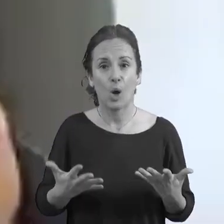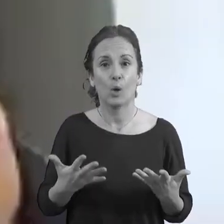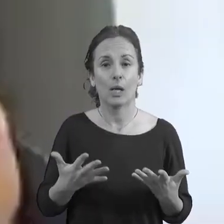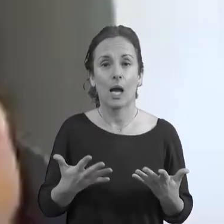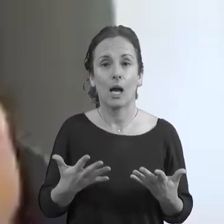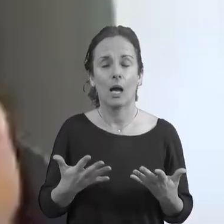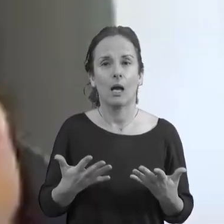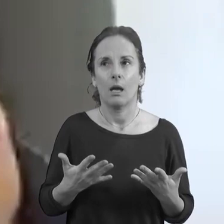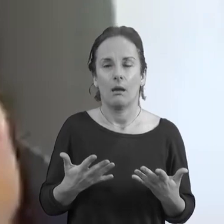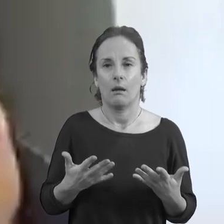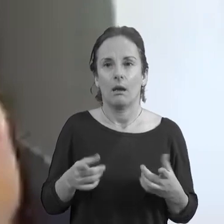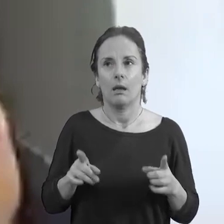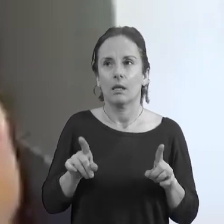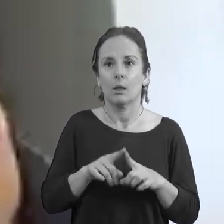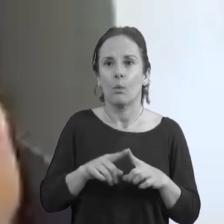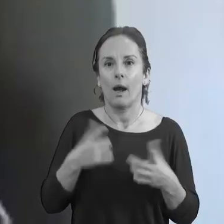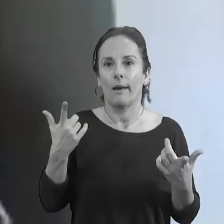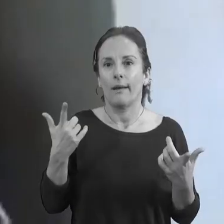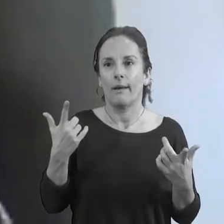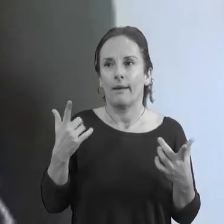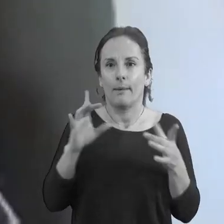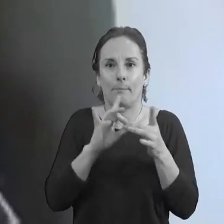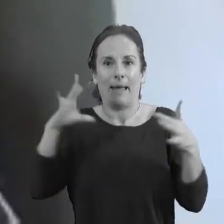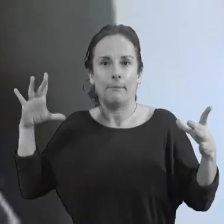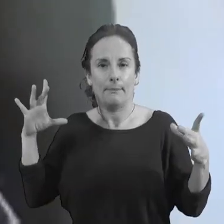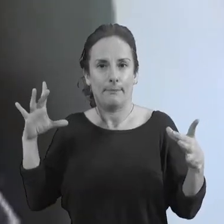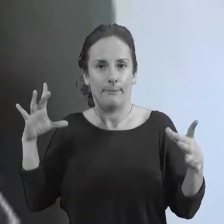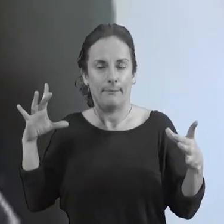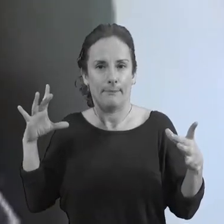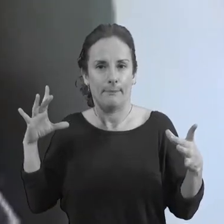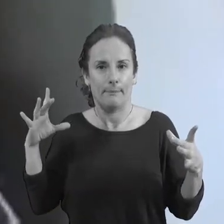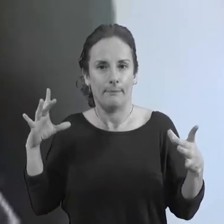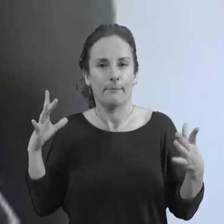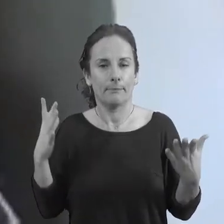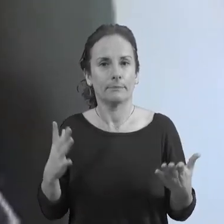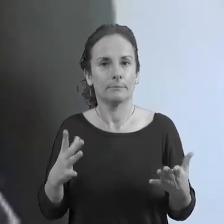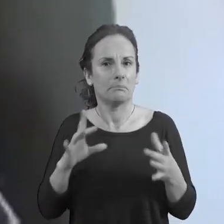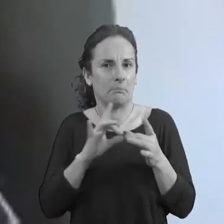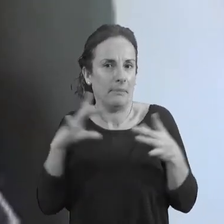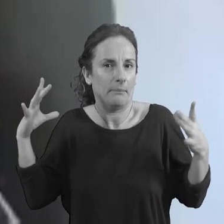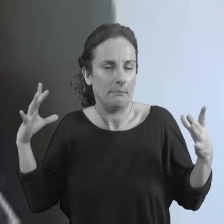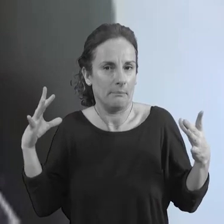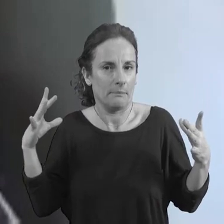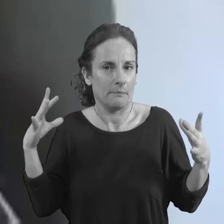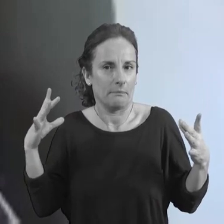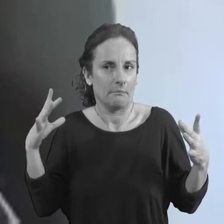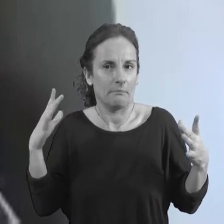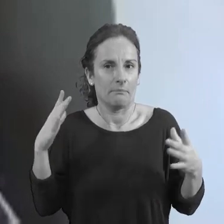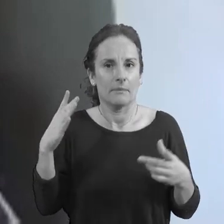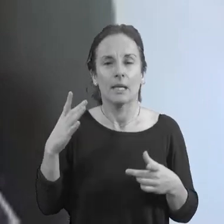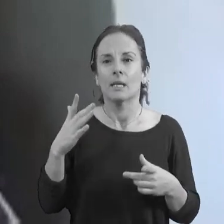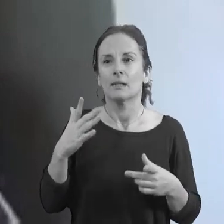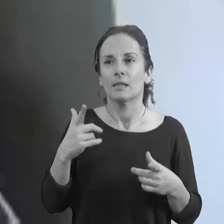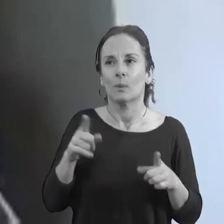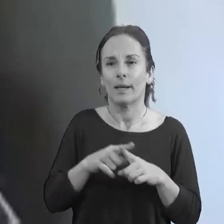sujetos en fuga, ¿no? Que es esta incomodidad, de alguna forma, ¿no? Son sujetos que